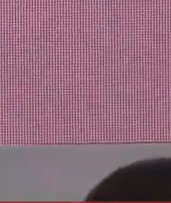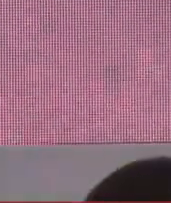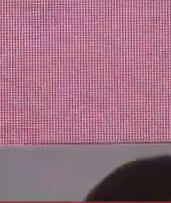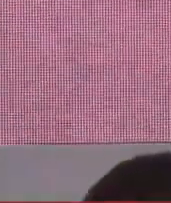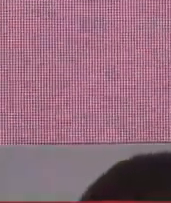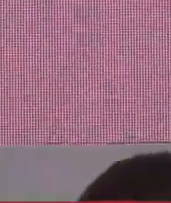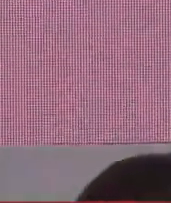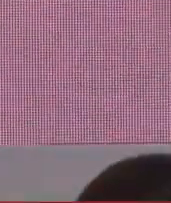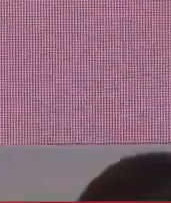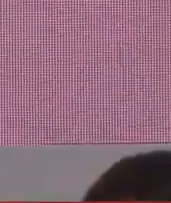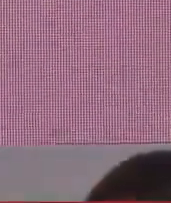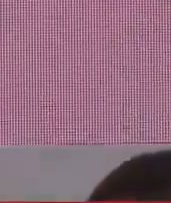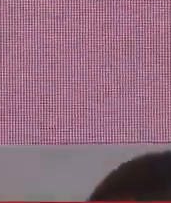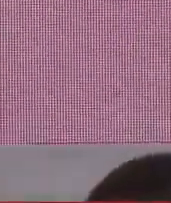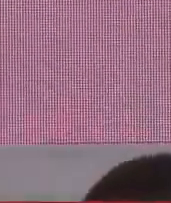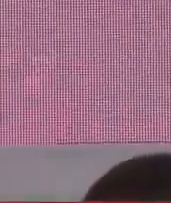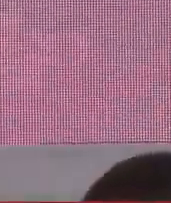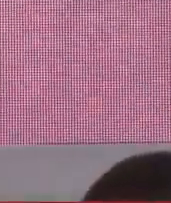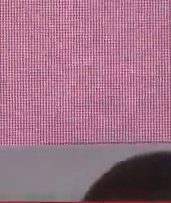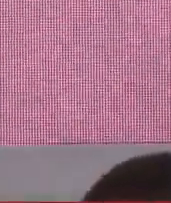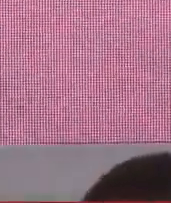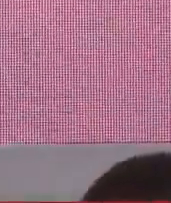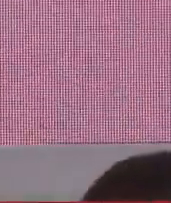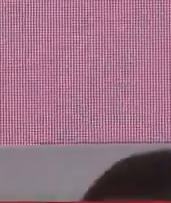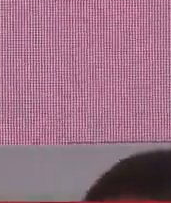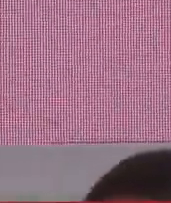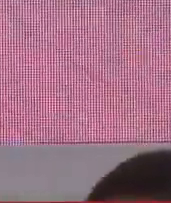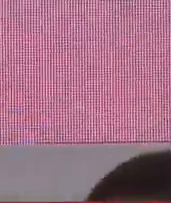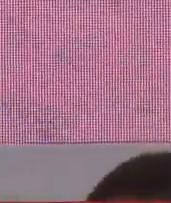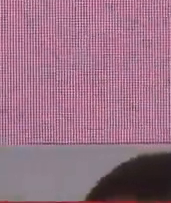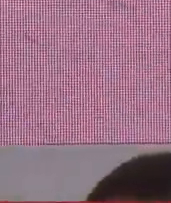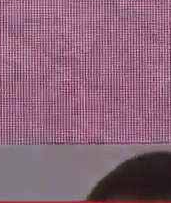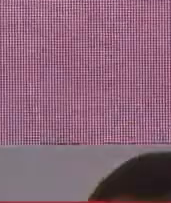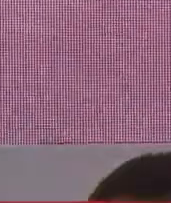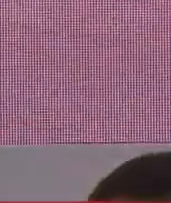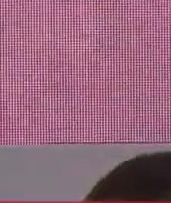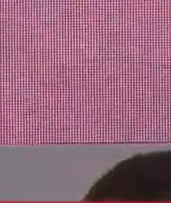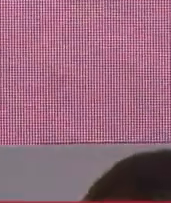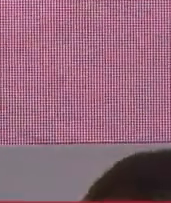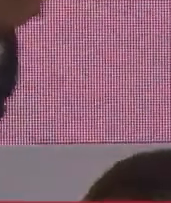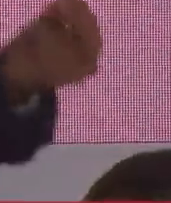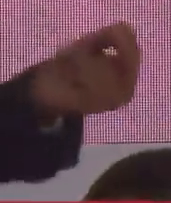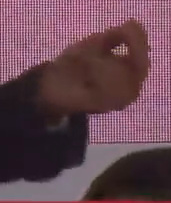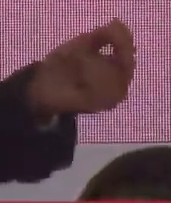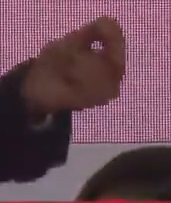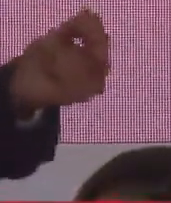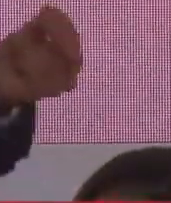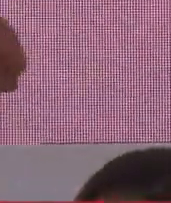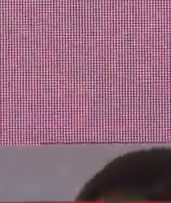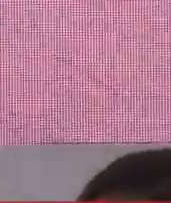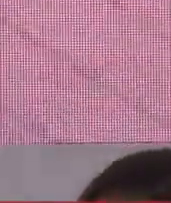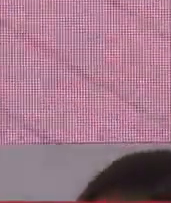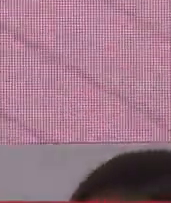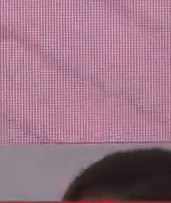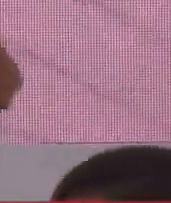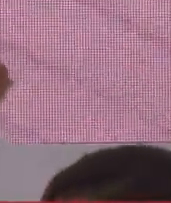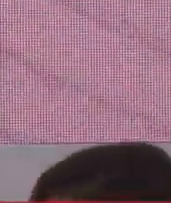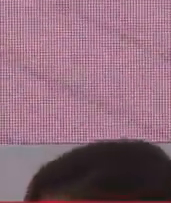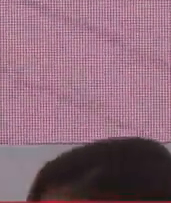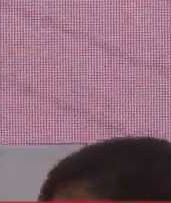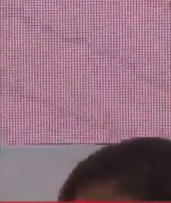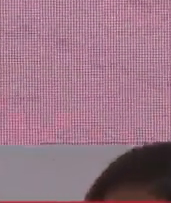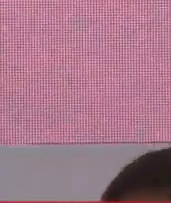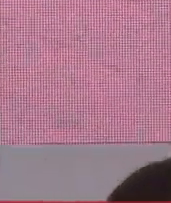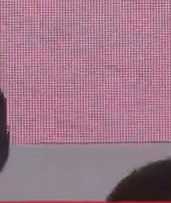posibilidad de abrir oportunidades alternativas de vida para las comunidades que no han tenido ningún tipo de